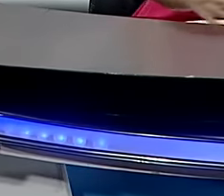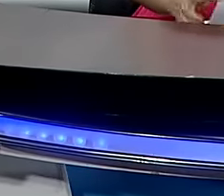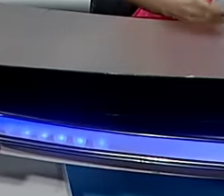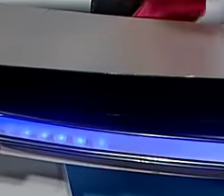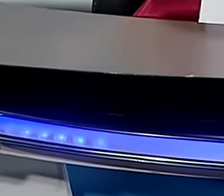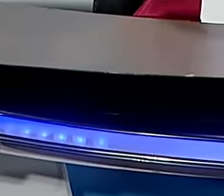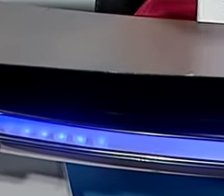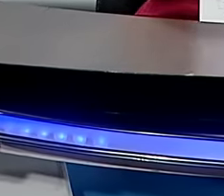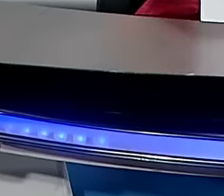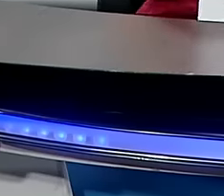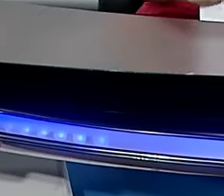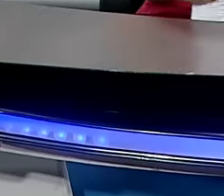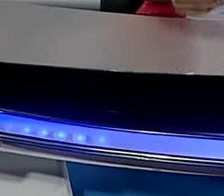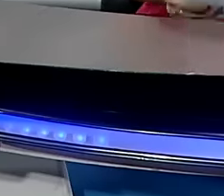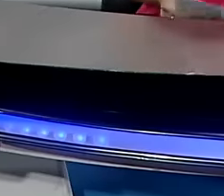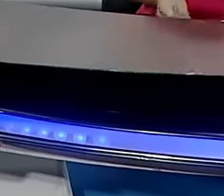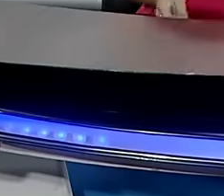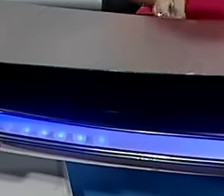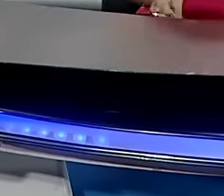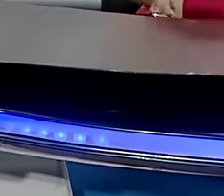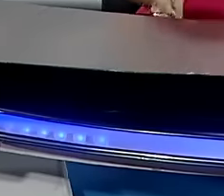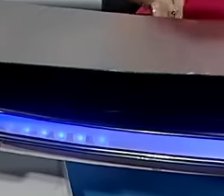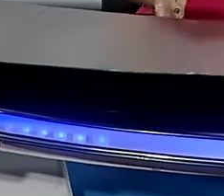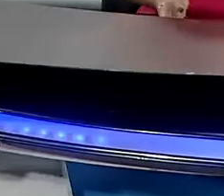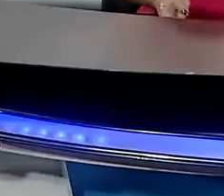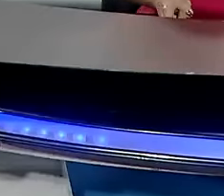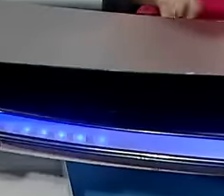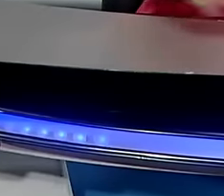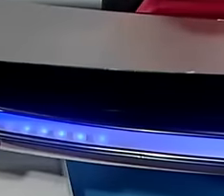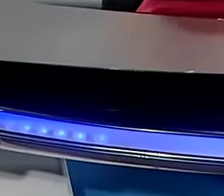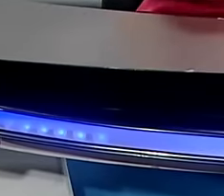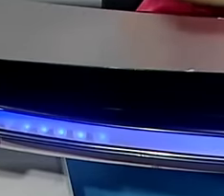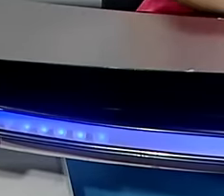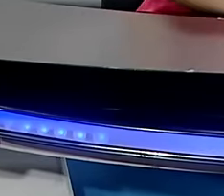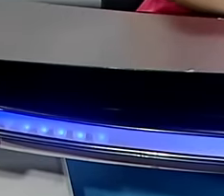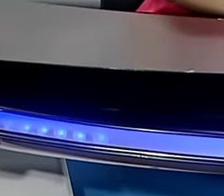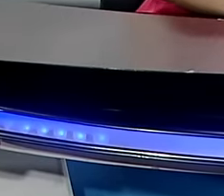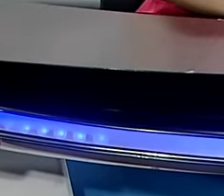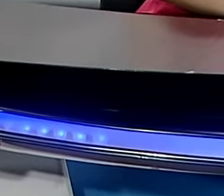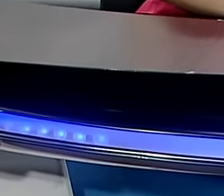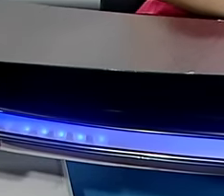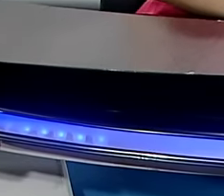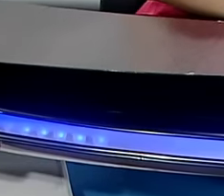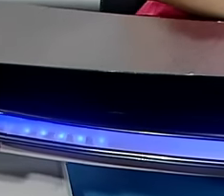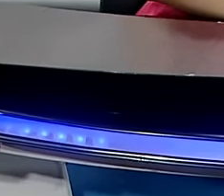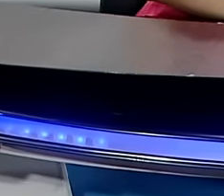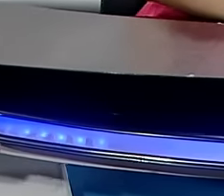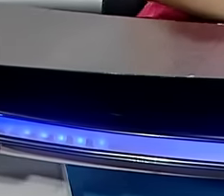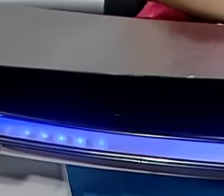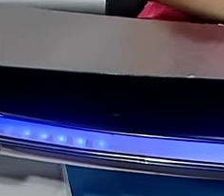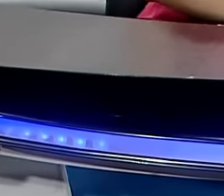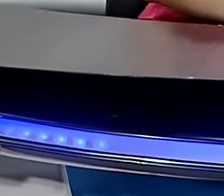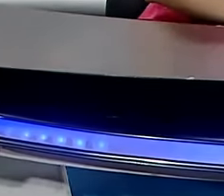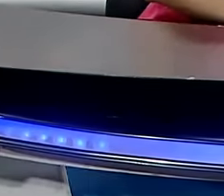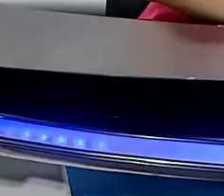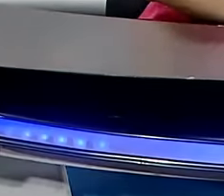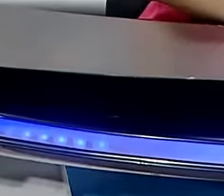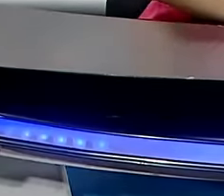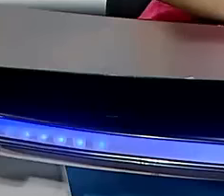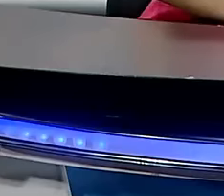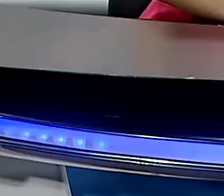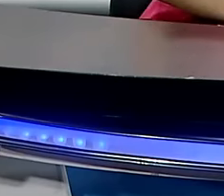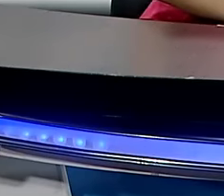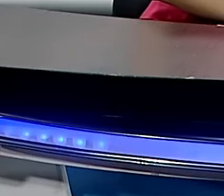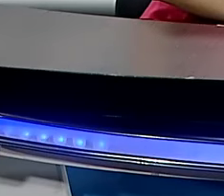nuestro productor! Y un abrazo de parte nuestra, un abrazo de nuestra parte para Tiago, que cumple hoy 8 añitos. Bueno, tenemos que ir.